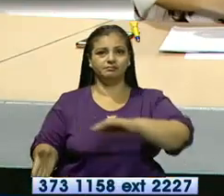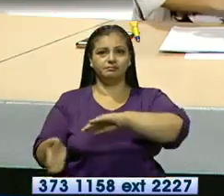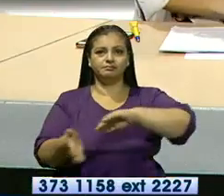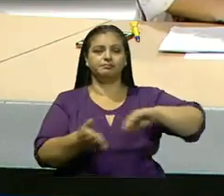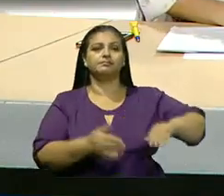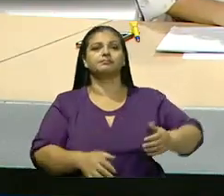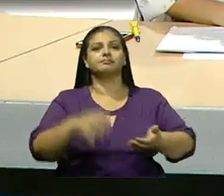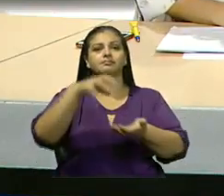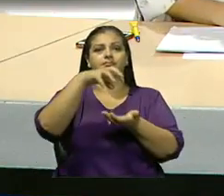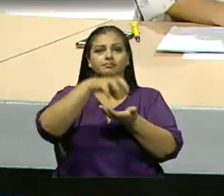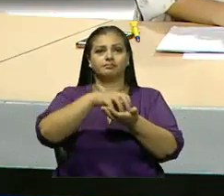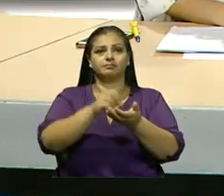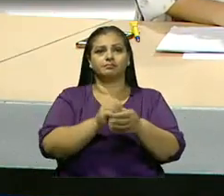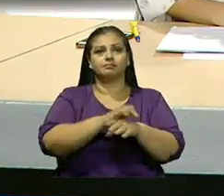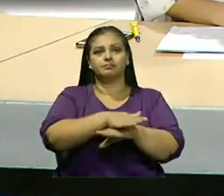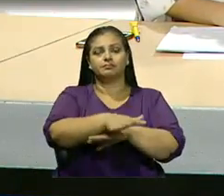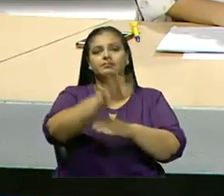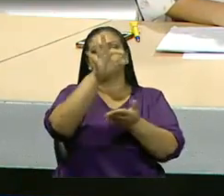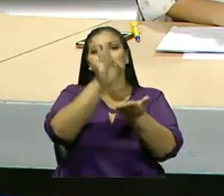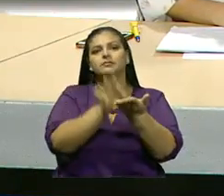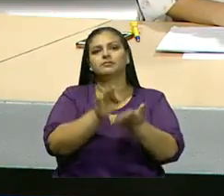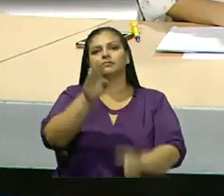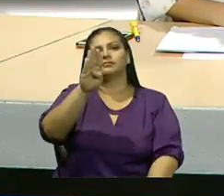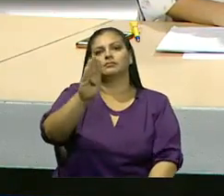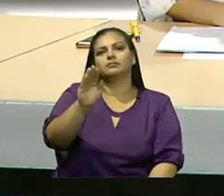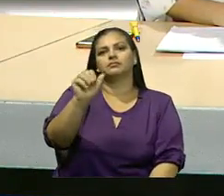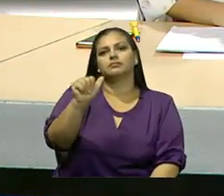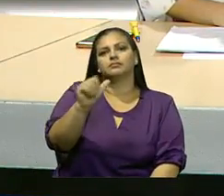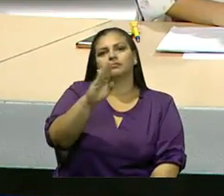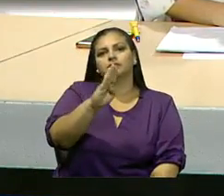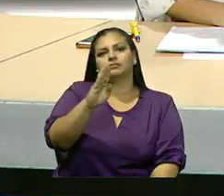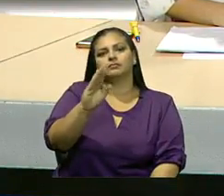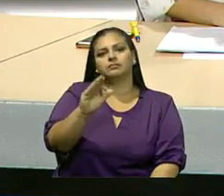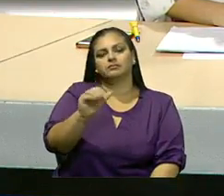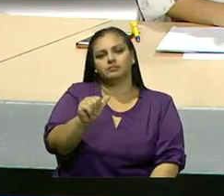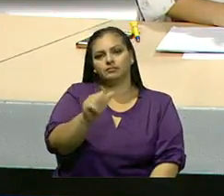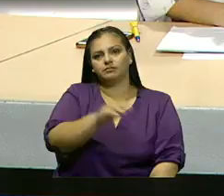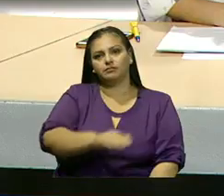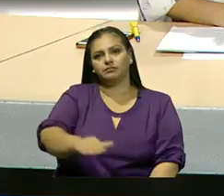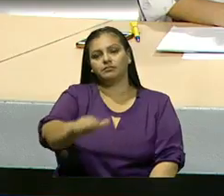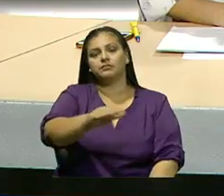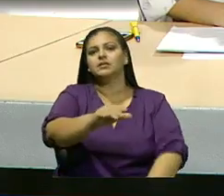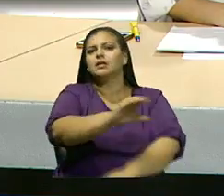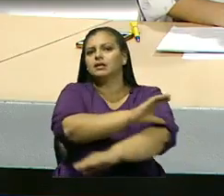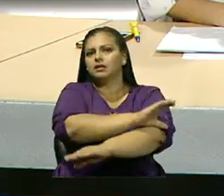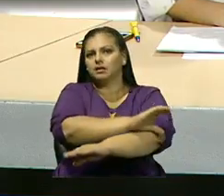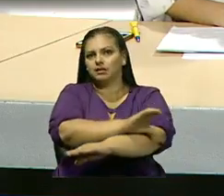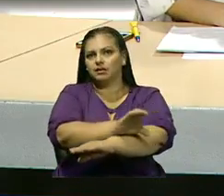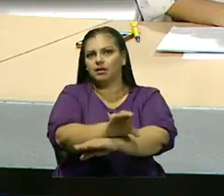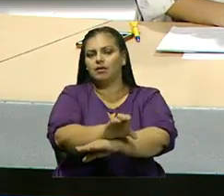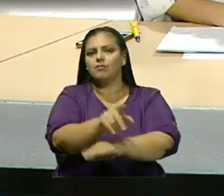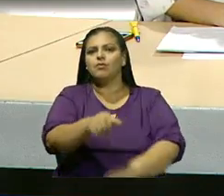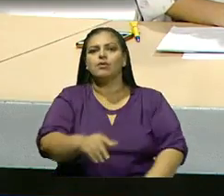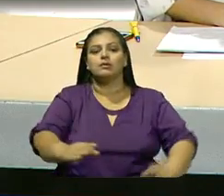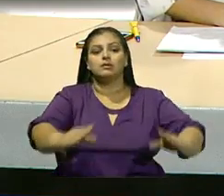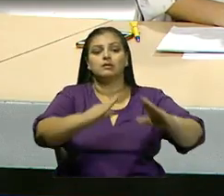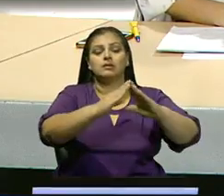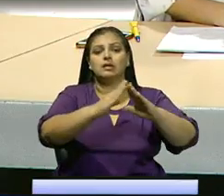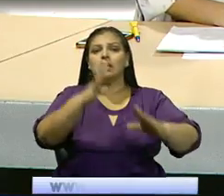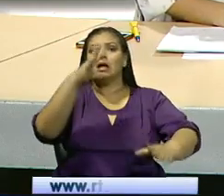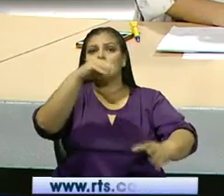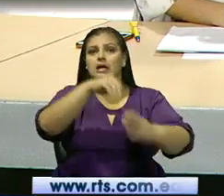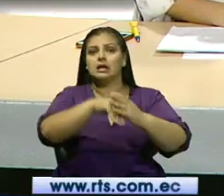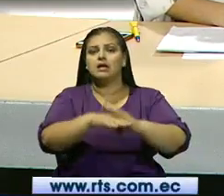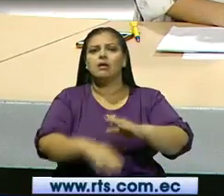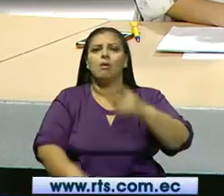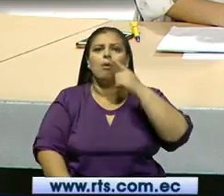resultó herida tras recibir varios disparos, supuestamente por parte de su conviviente, quien luego se suicidó. El hecho ocurrió en una